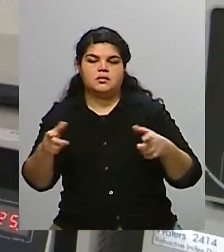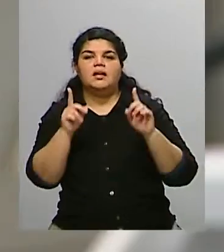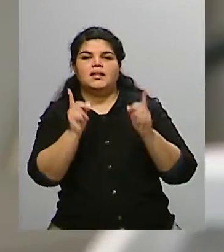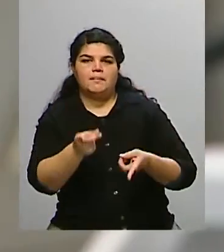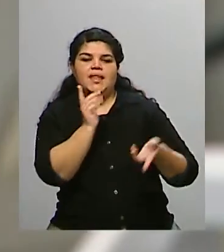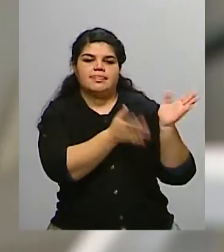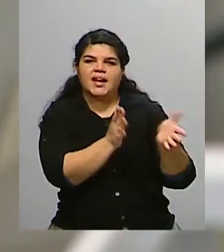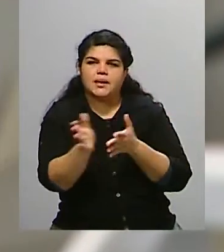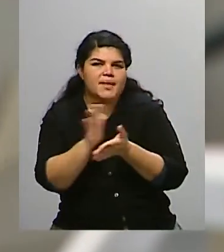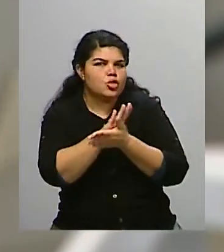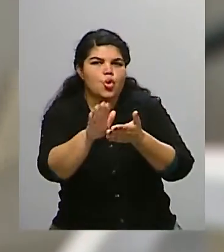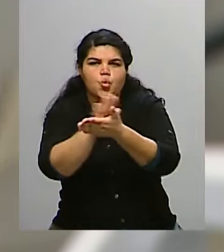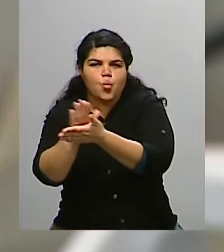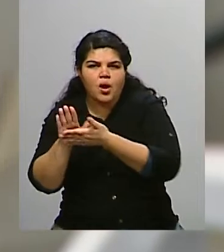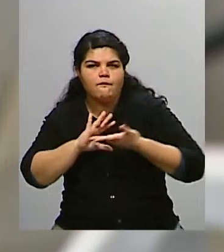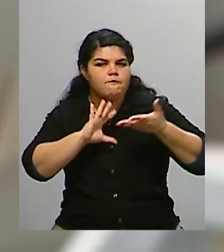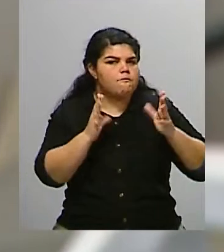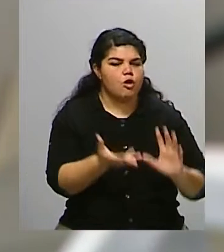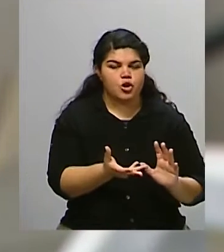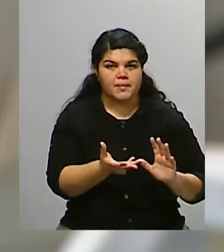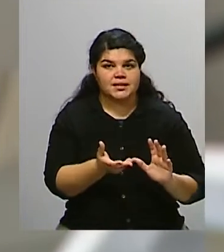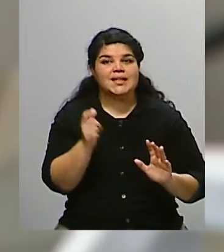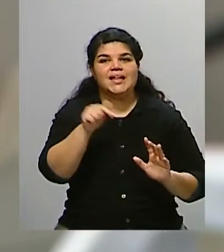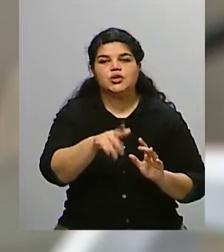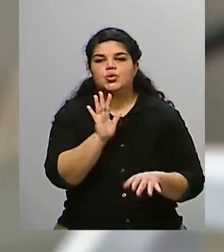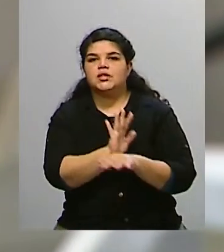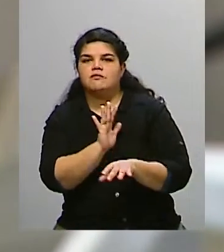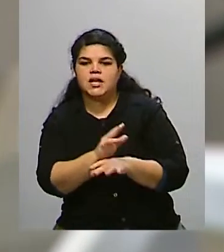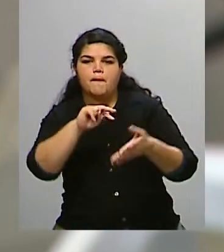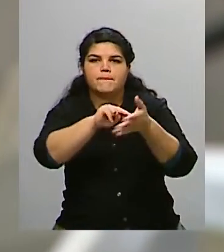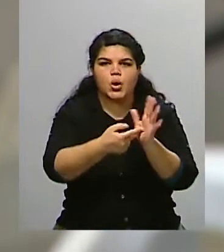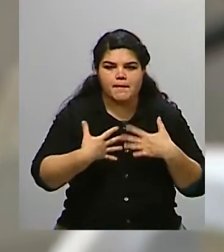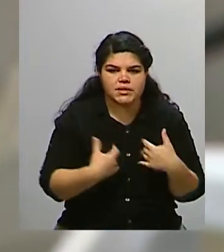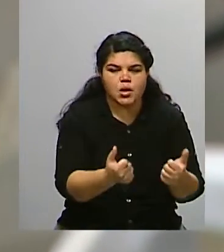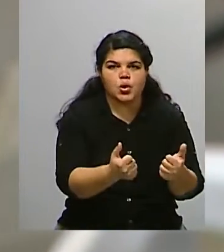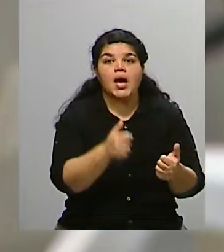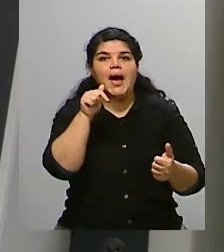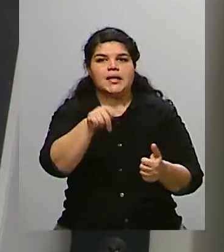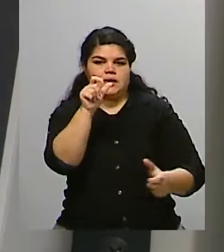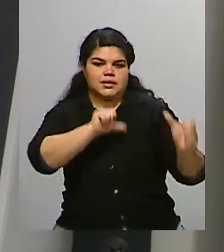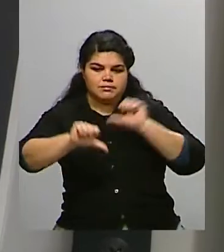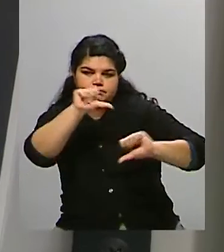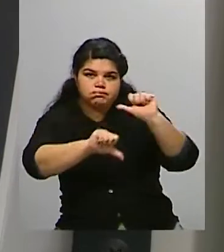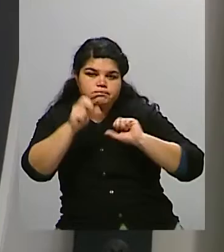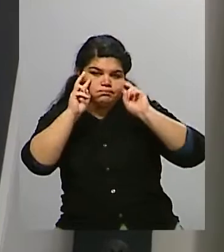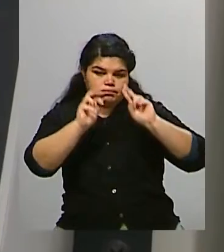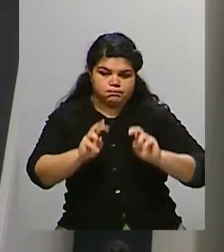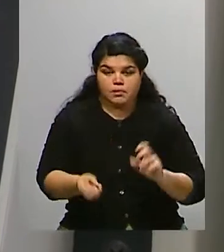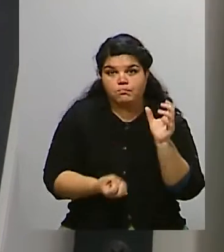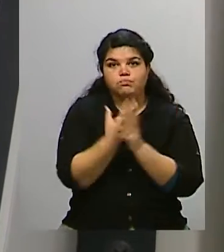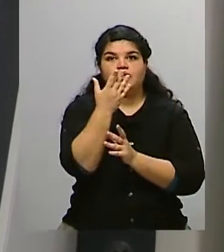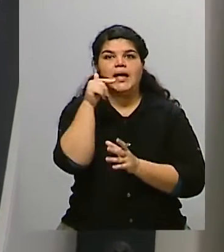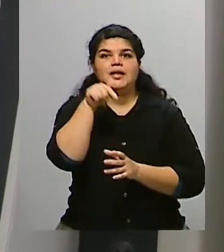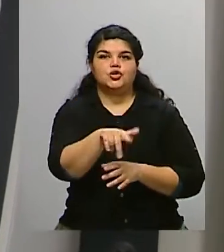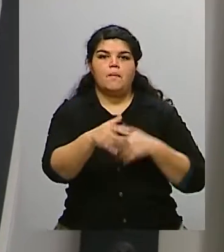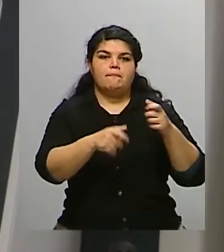tratamientos, nuevas formas de abordar las problemáticas en salud. Eso tiende siempre a empujar el gasto en salud, cada vez va creciendo más, y esa es la gran crisis y